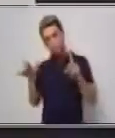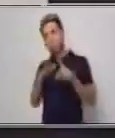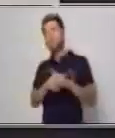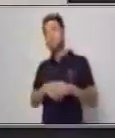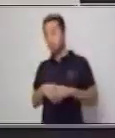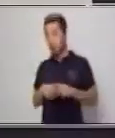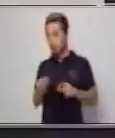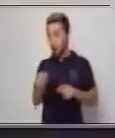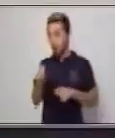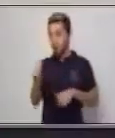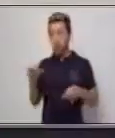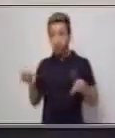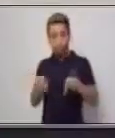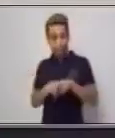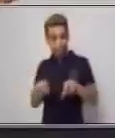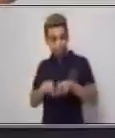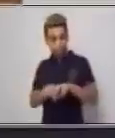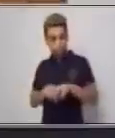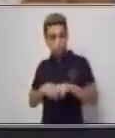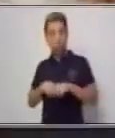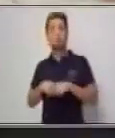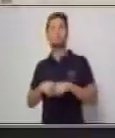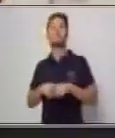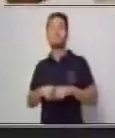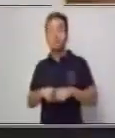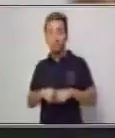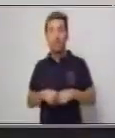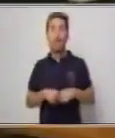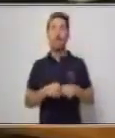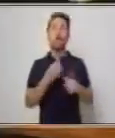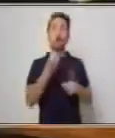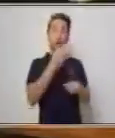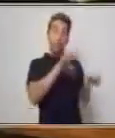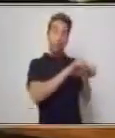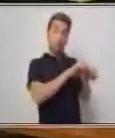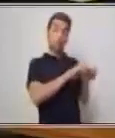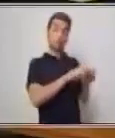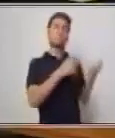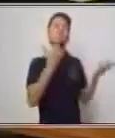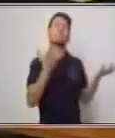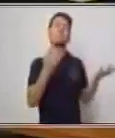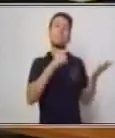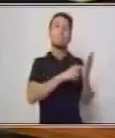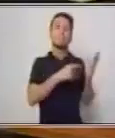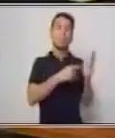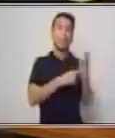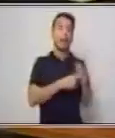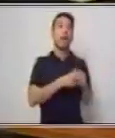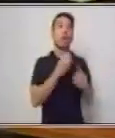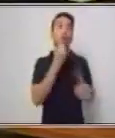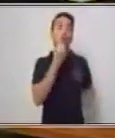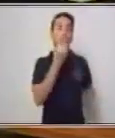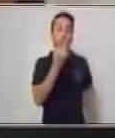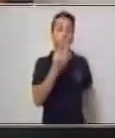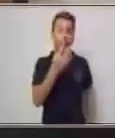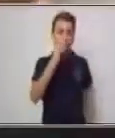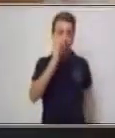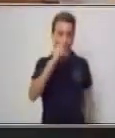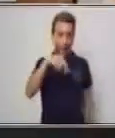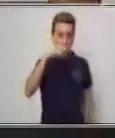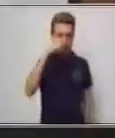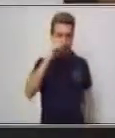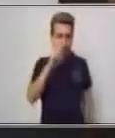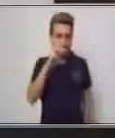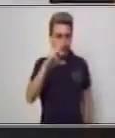números primos. Dice que los números primos son todos aquellos números enteros, escucha muy bien, son todos aquellos